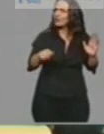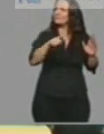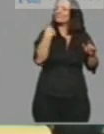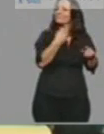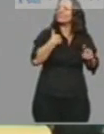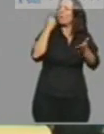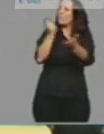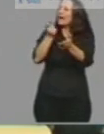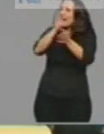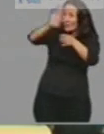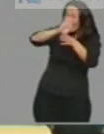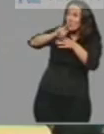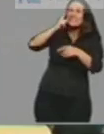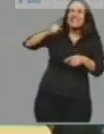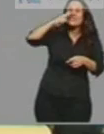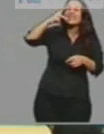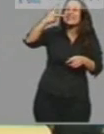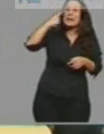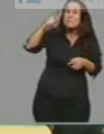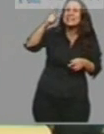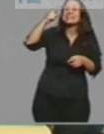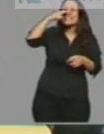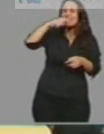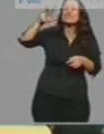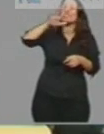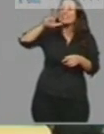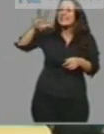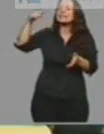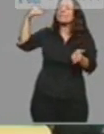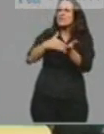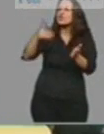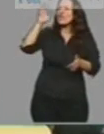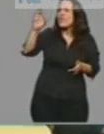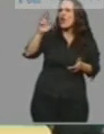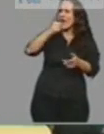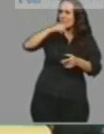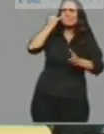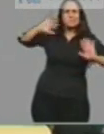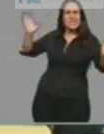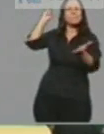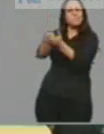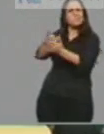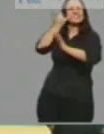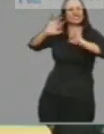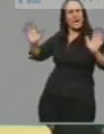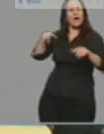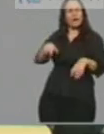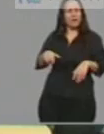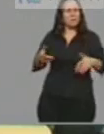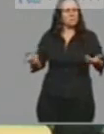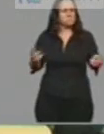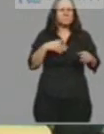pagado 173.733 millones de dólares. 41.044 millones de